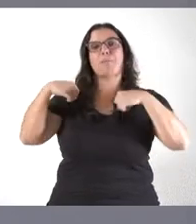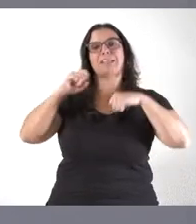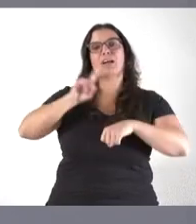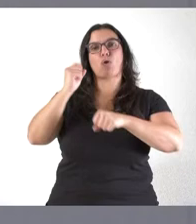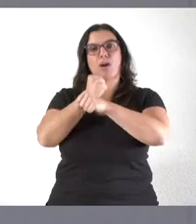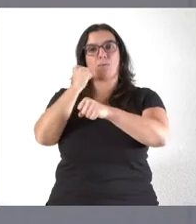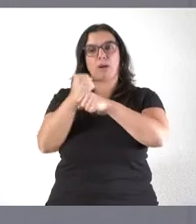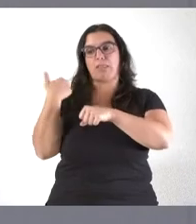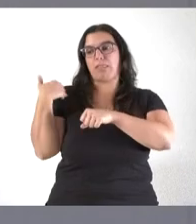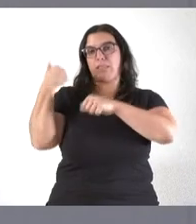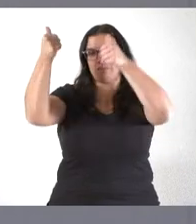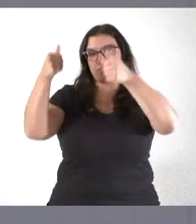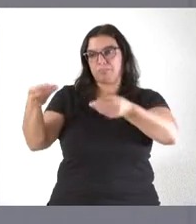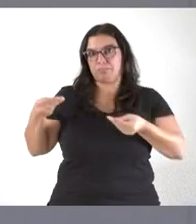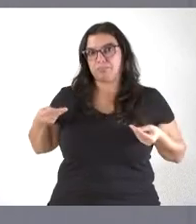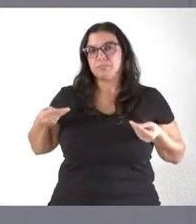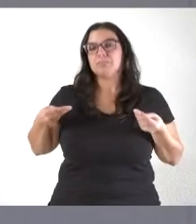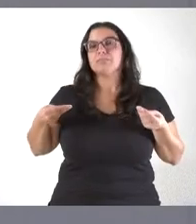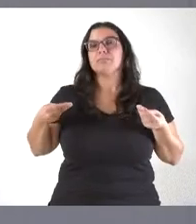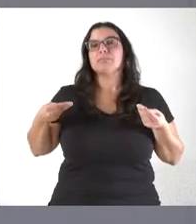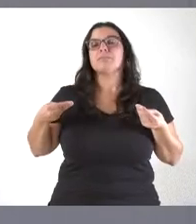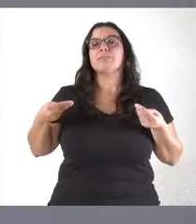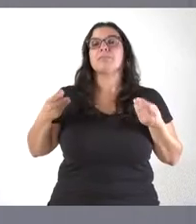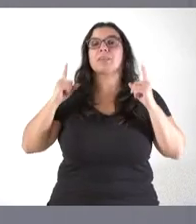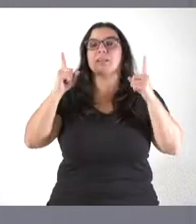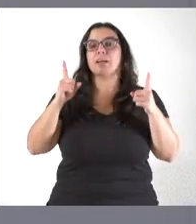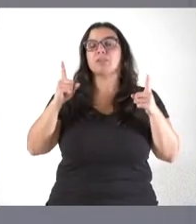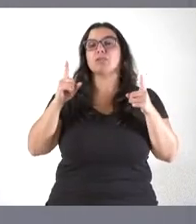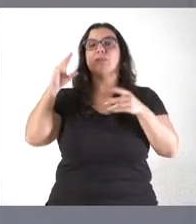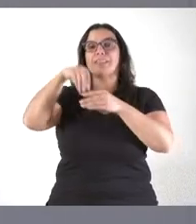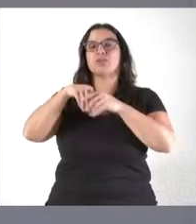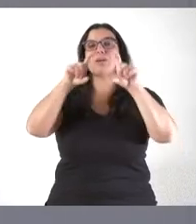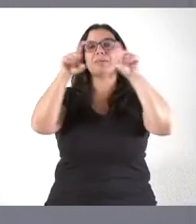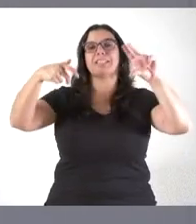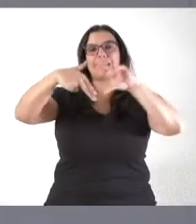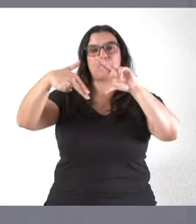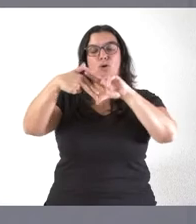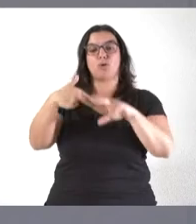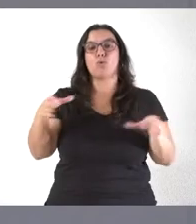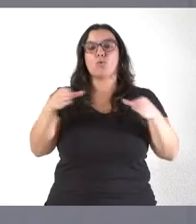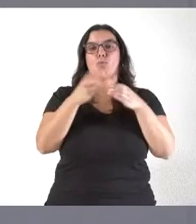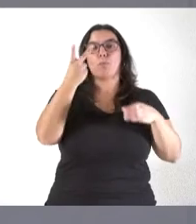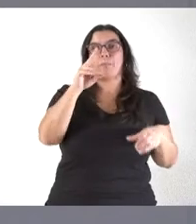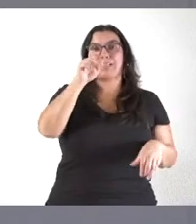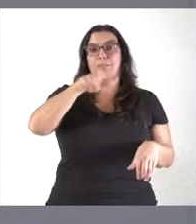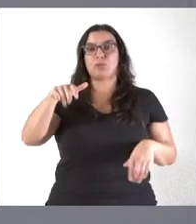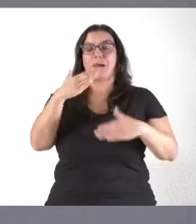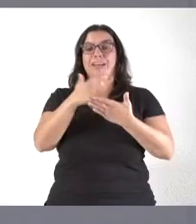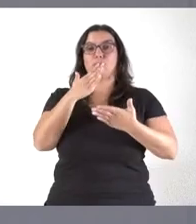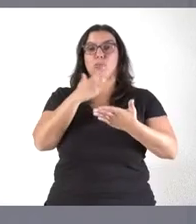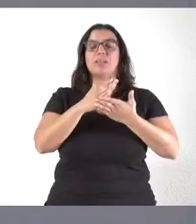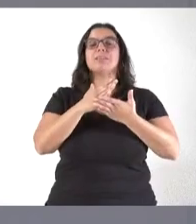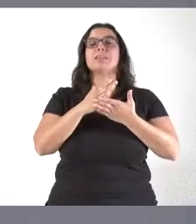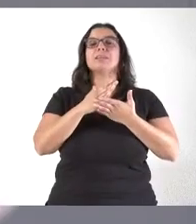titulados recién finalizado su formación en este caso con Renault son 20 universitarios durante seis meses los que se van a